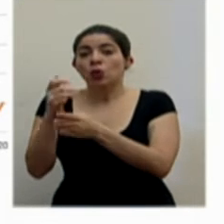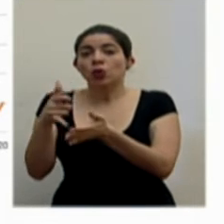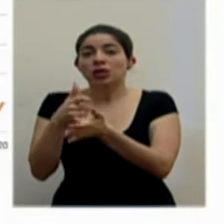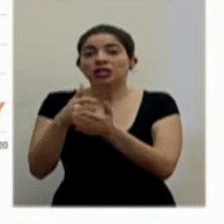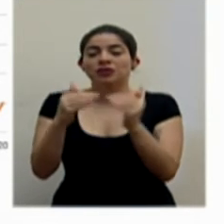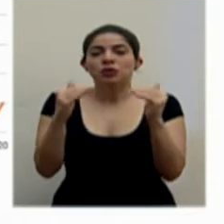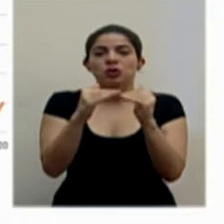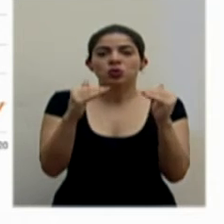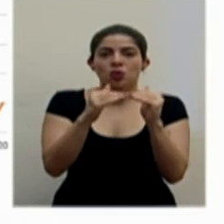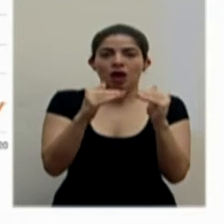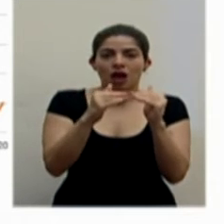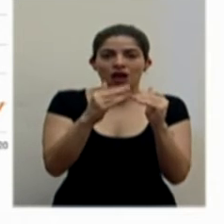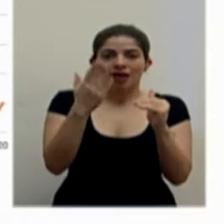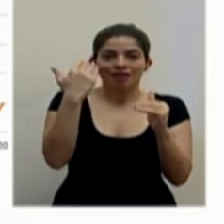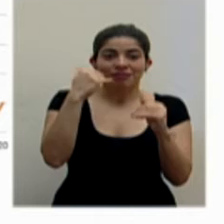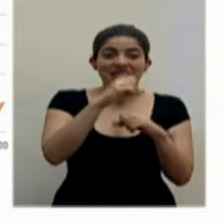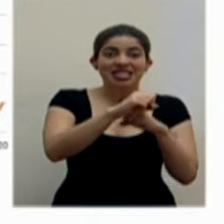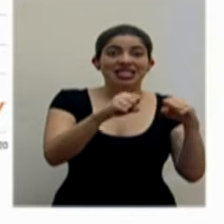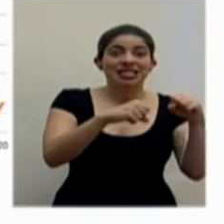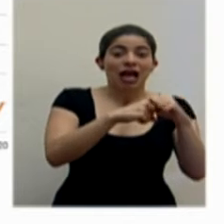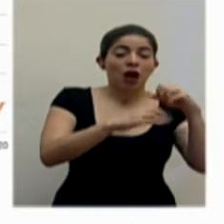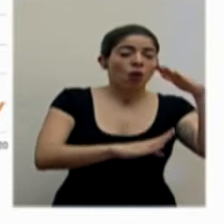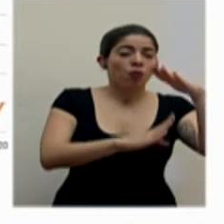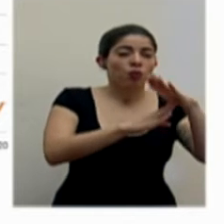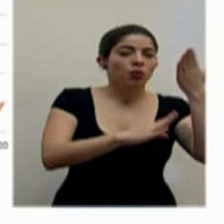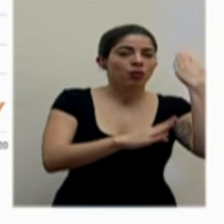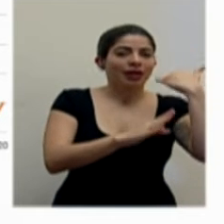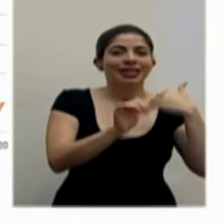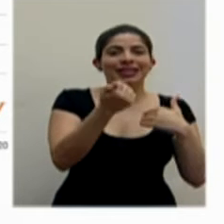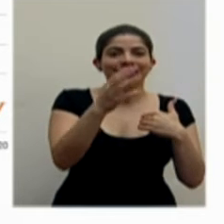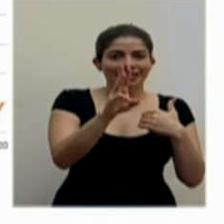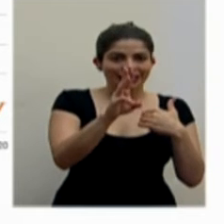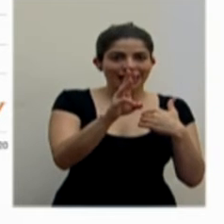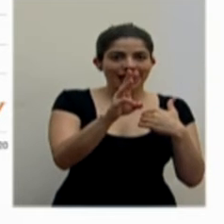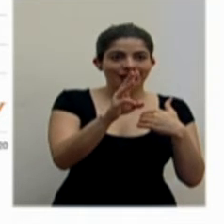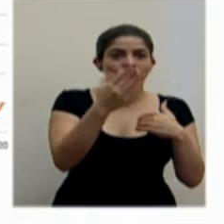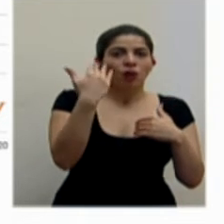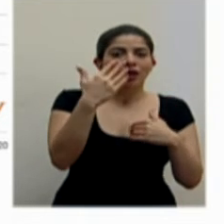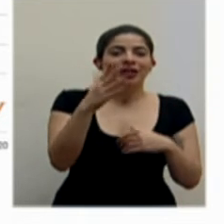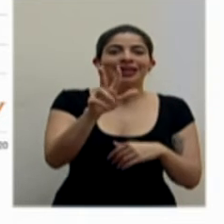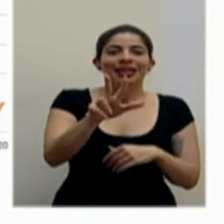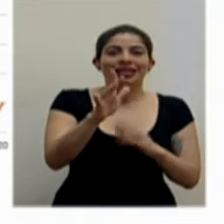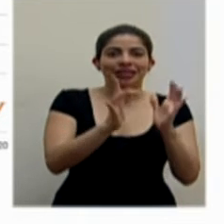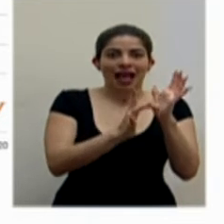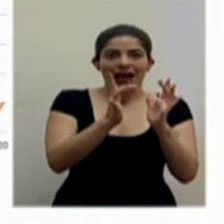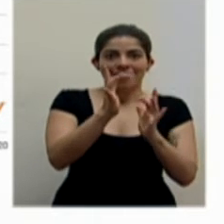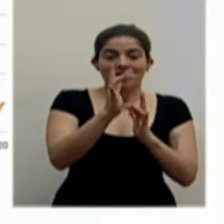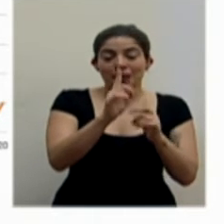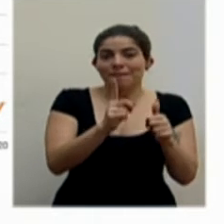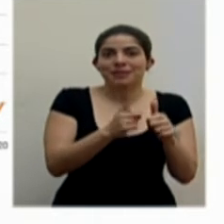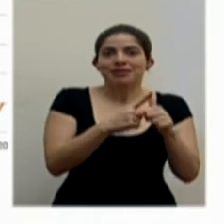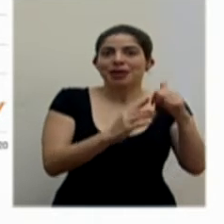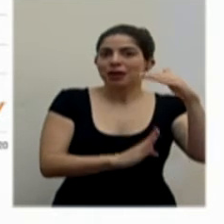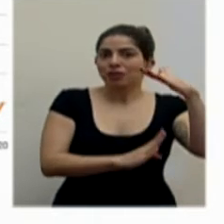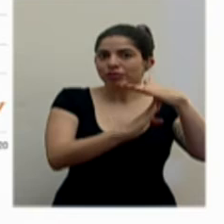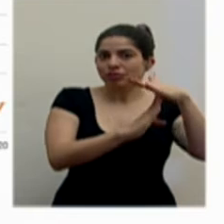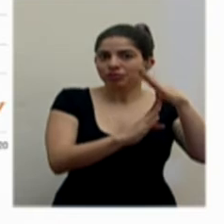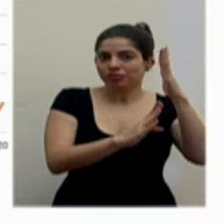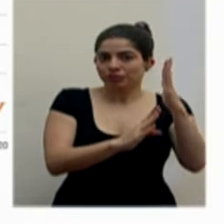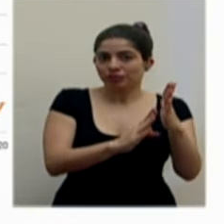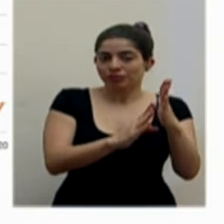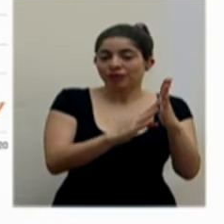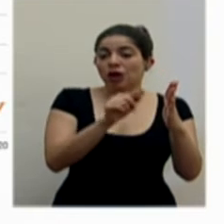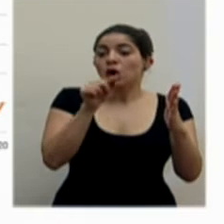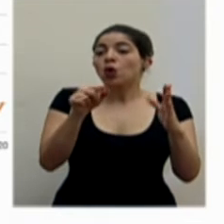cuidados intensivos. En salón llegamos a 16, en salón el 3 de abril, que ese fue el primer pico, y